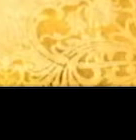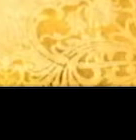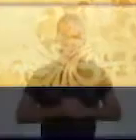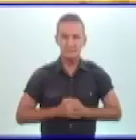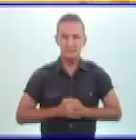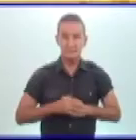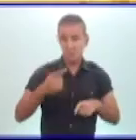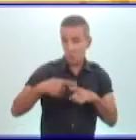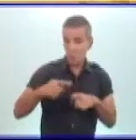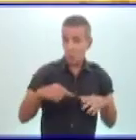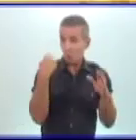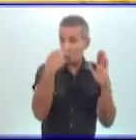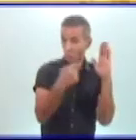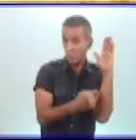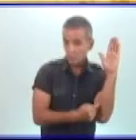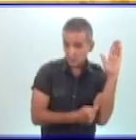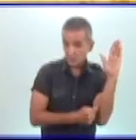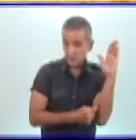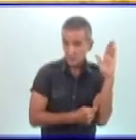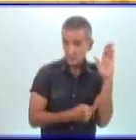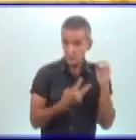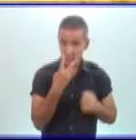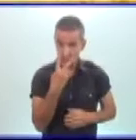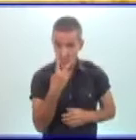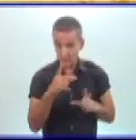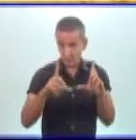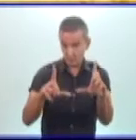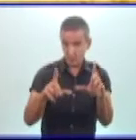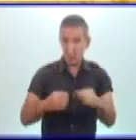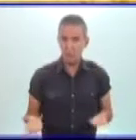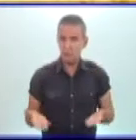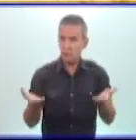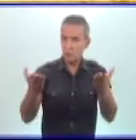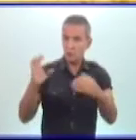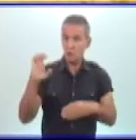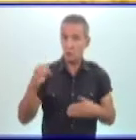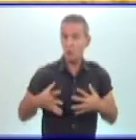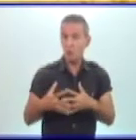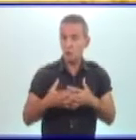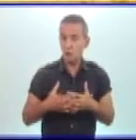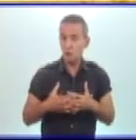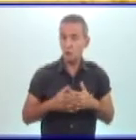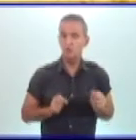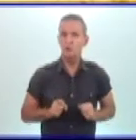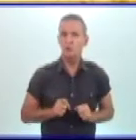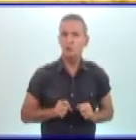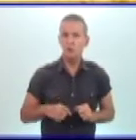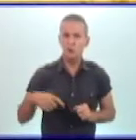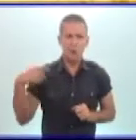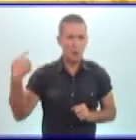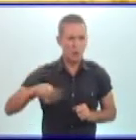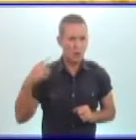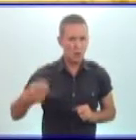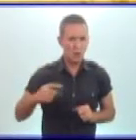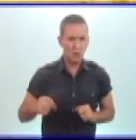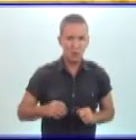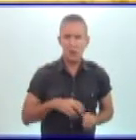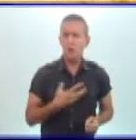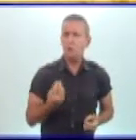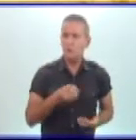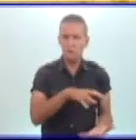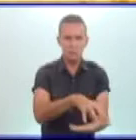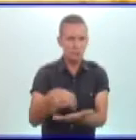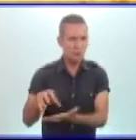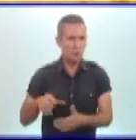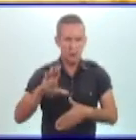Otra característica que ya tienen en pantalla es que con el desarrollo del capitalismo se agudizó la cruel explotación de los territorios coloniales en América,